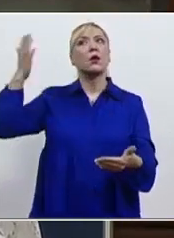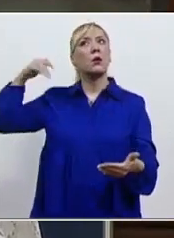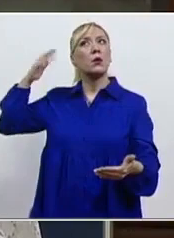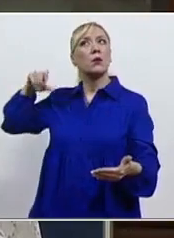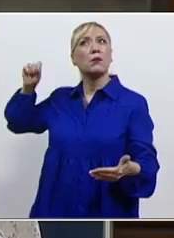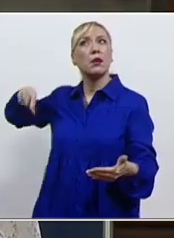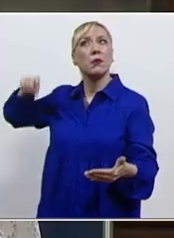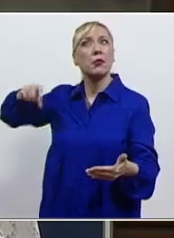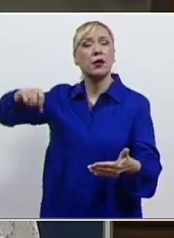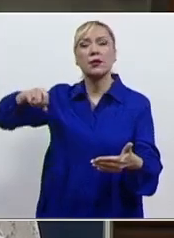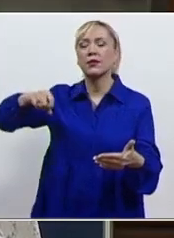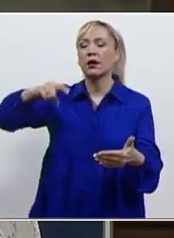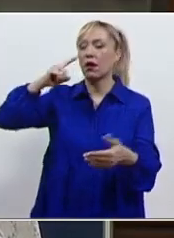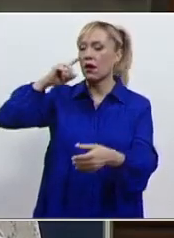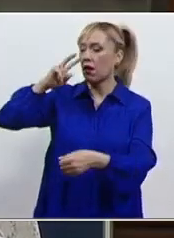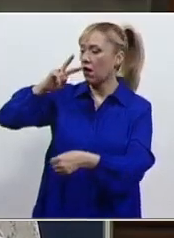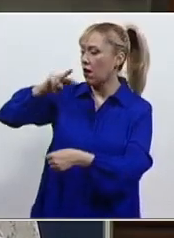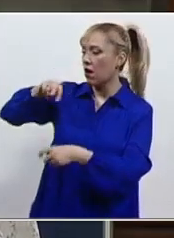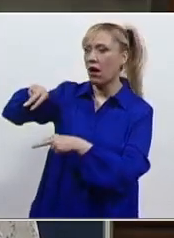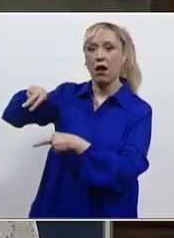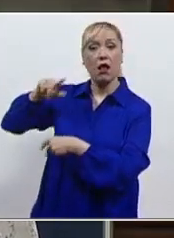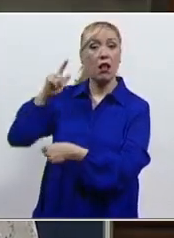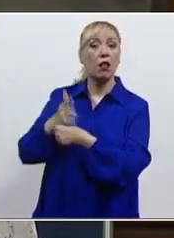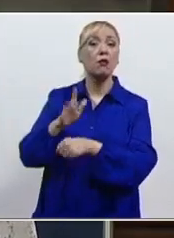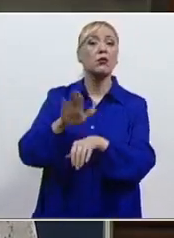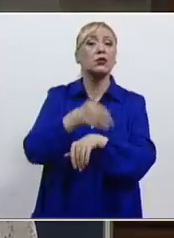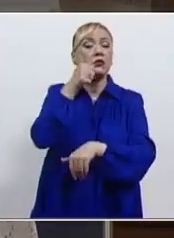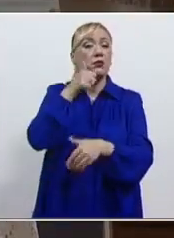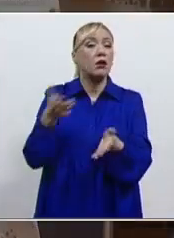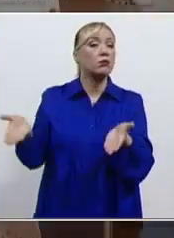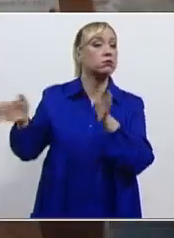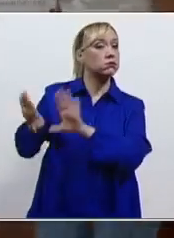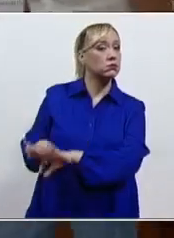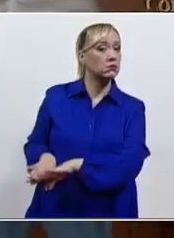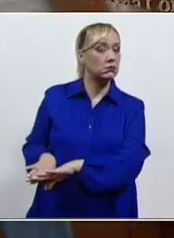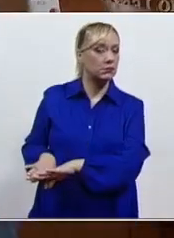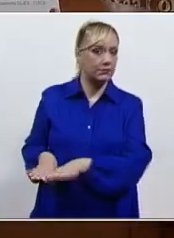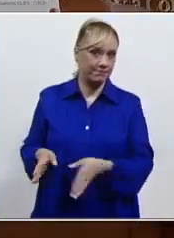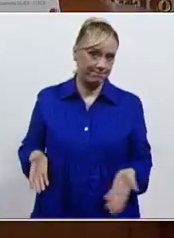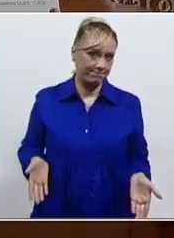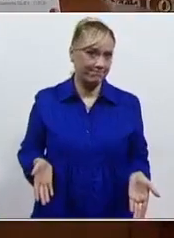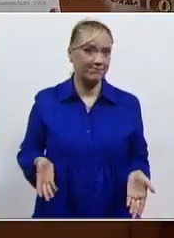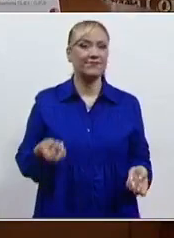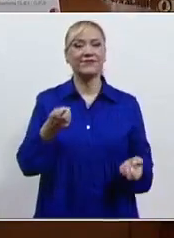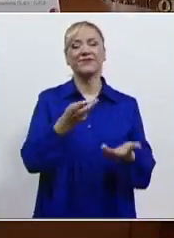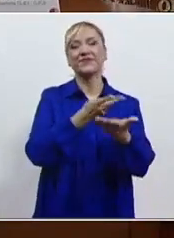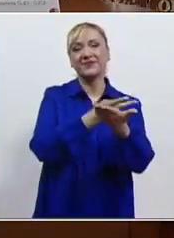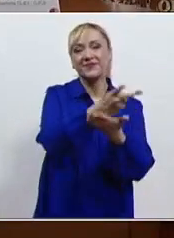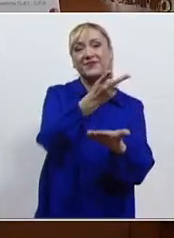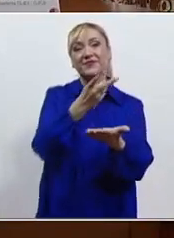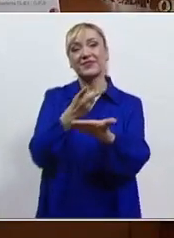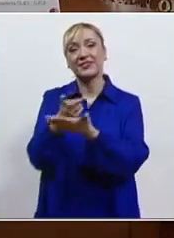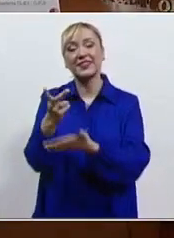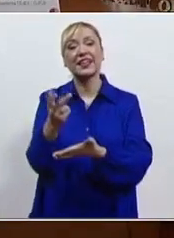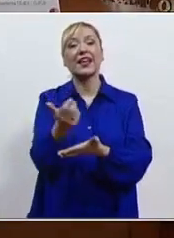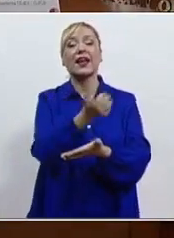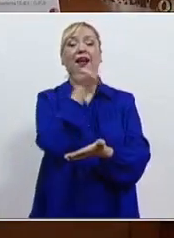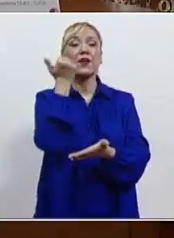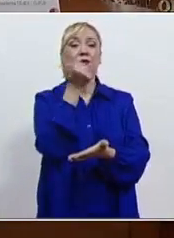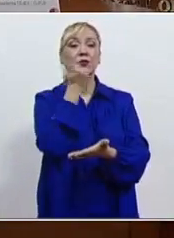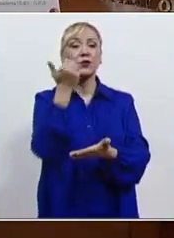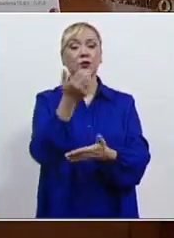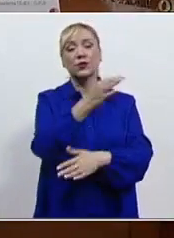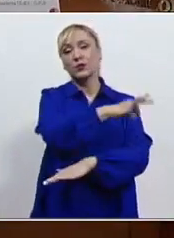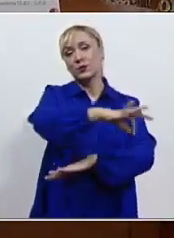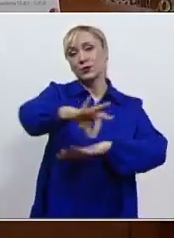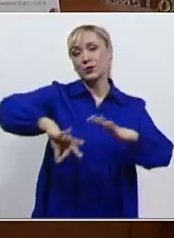vamos descubriendo conscientemente que existen. Durante la clausura se entregó un reconocimiento al estudiante de la Facultad de